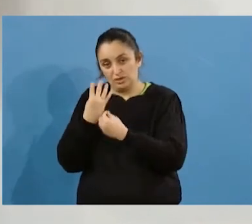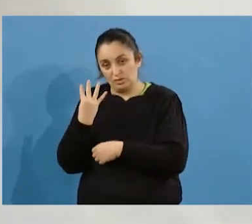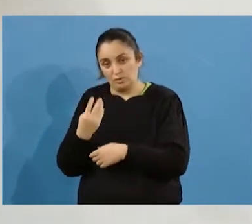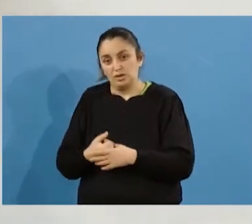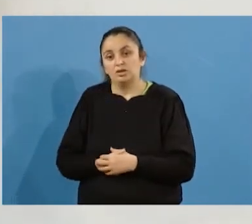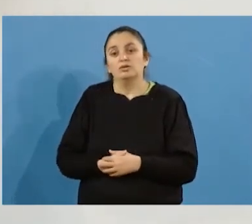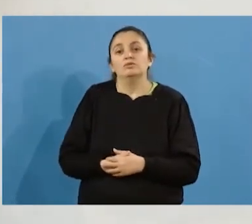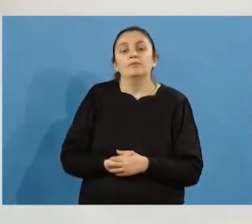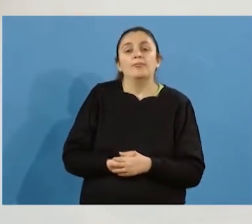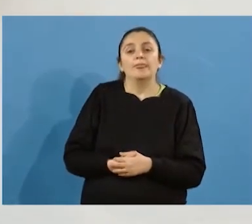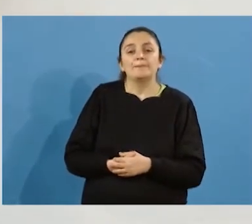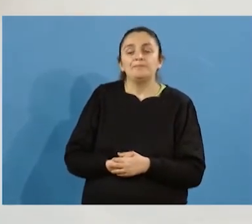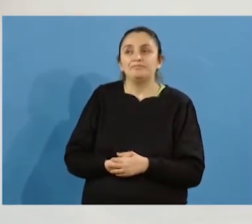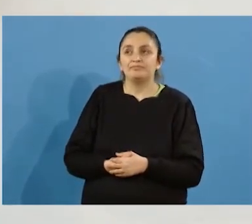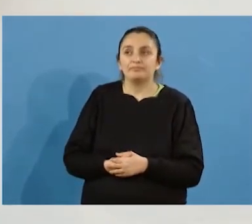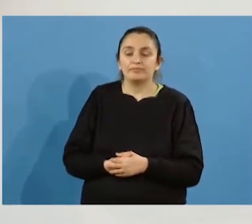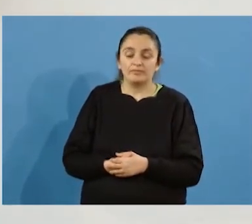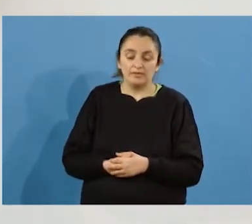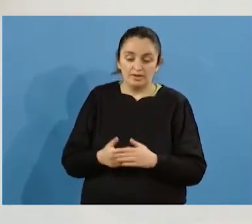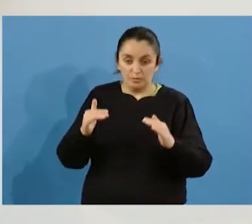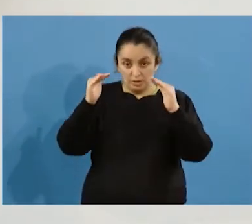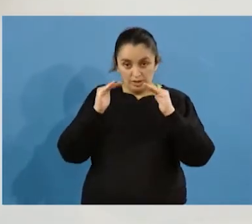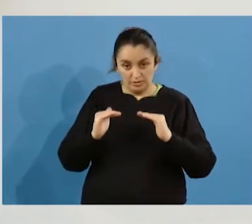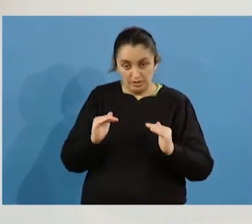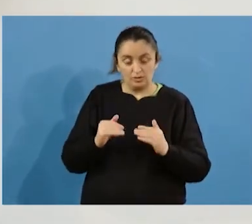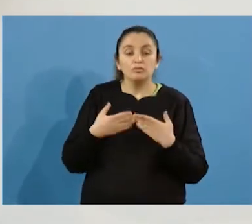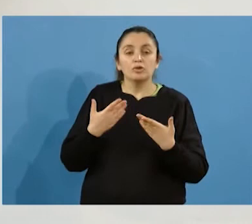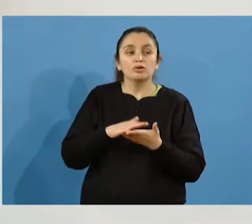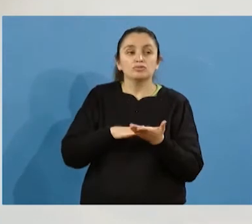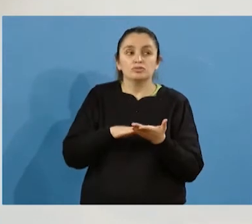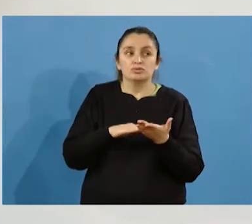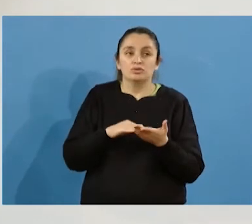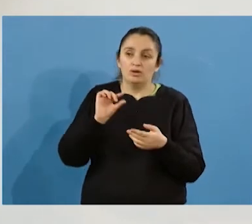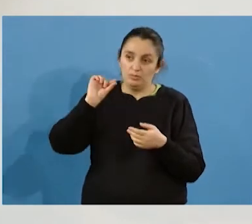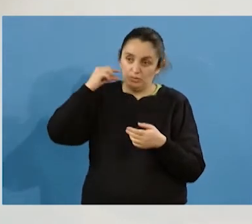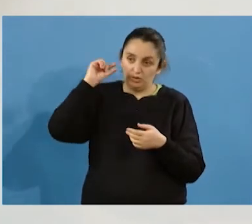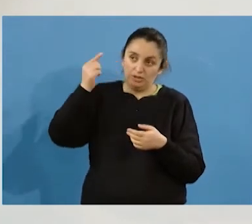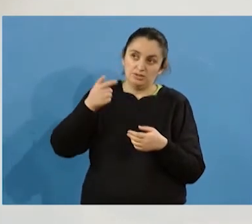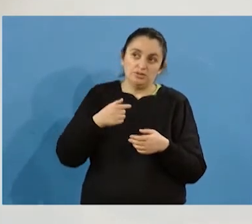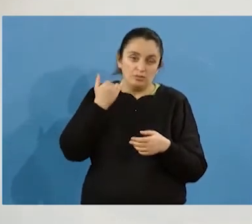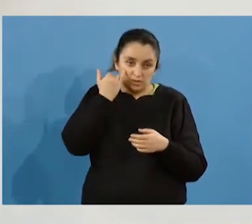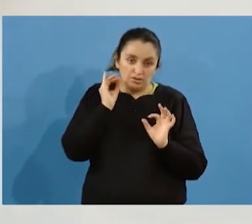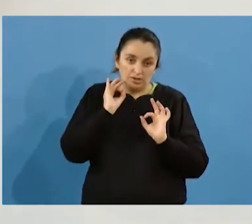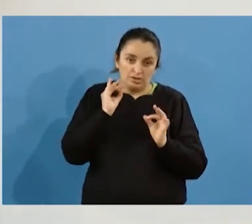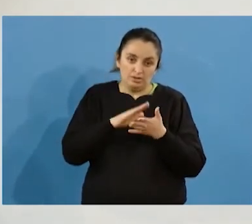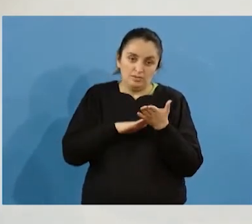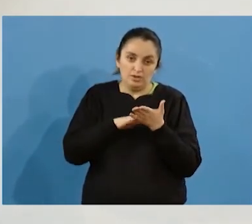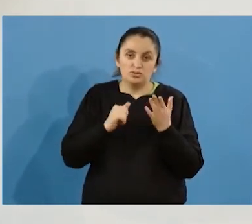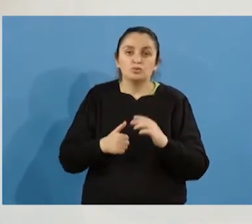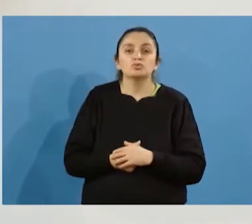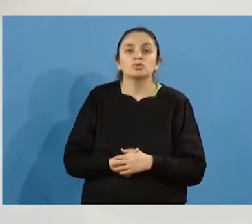y ahí en un segundo paso voy a poder resolver esa potencia porque ya me quedo para poder resolver